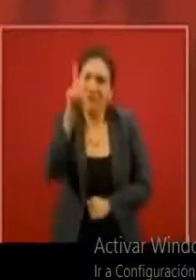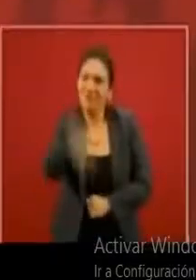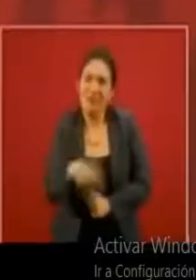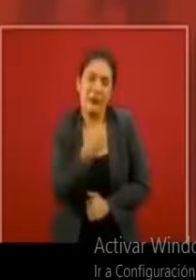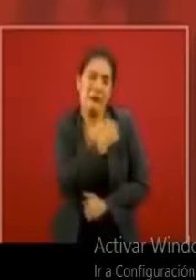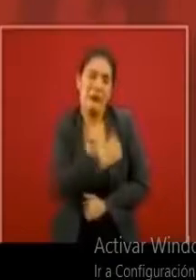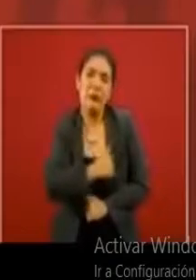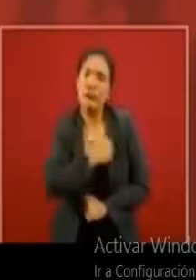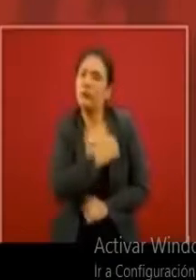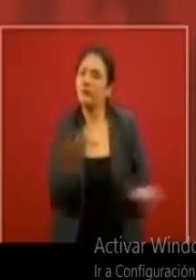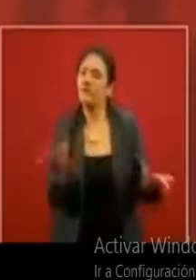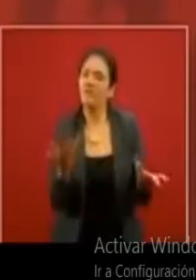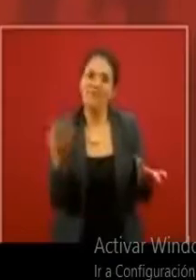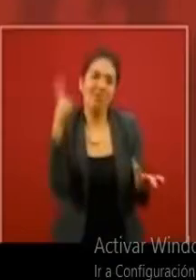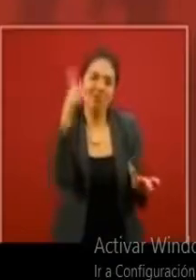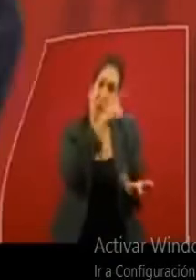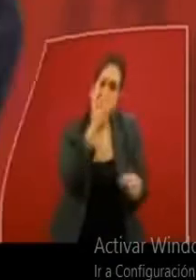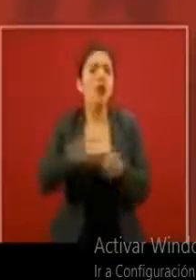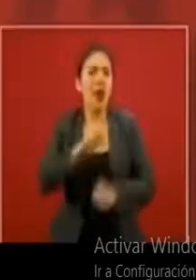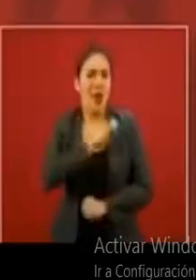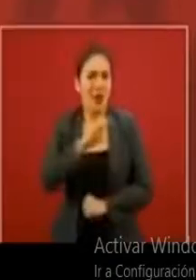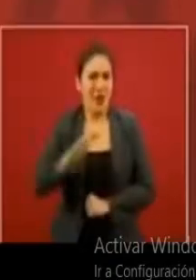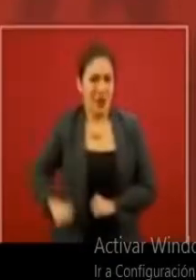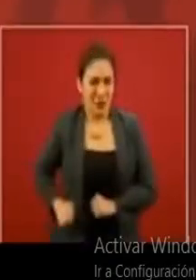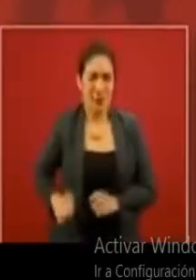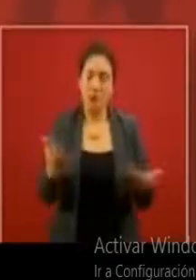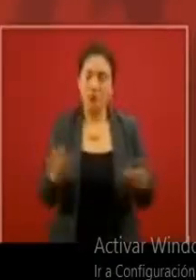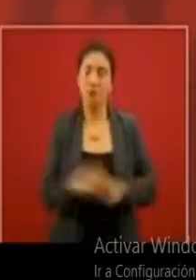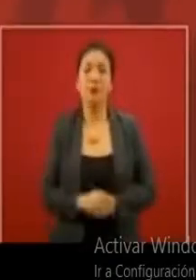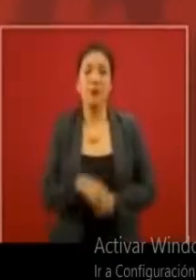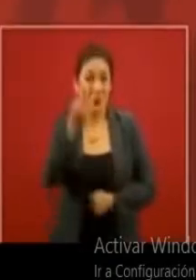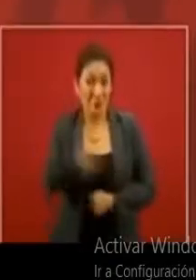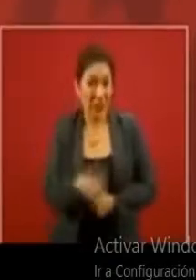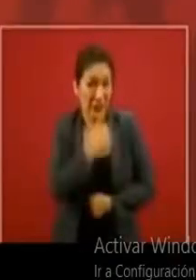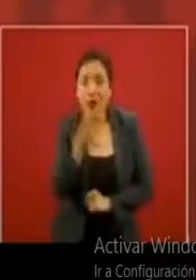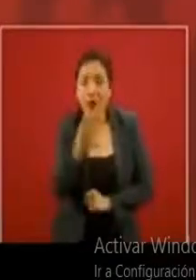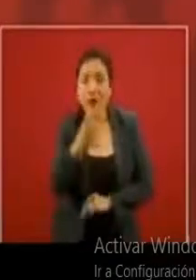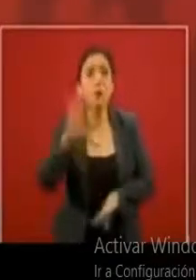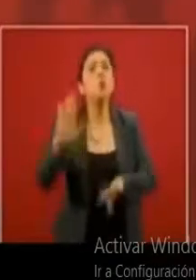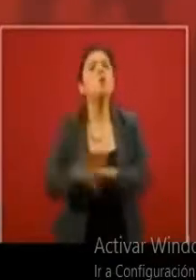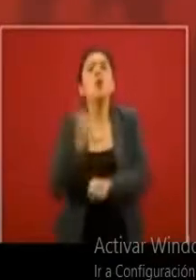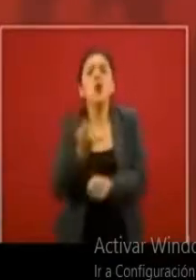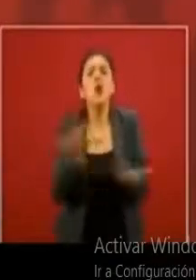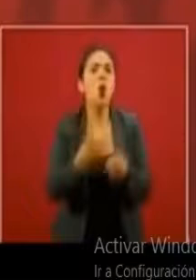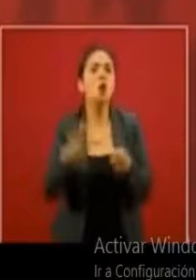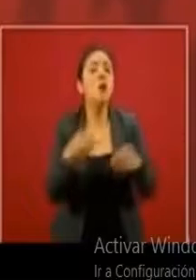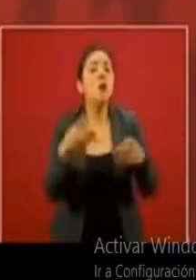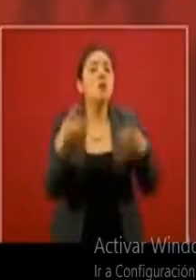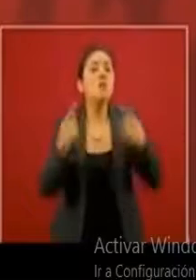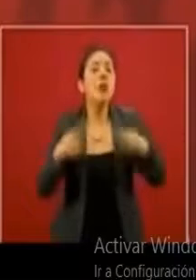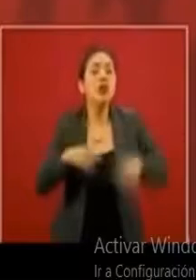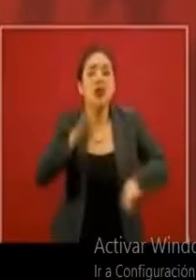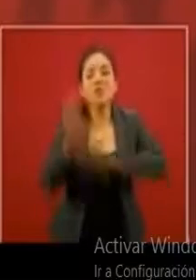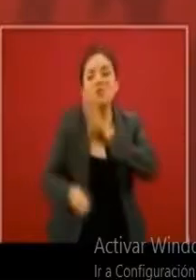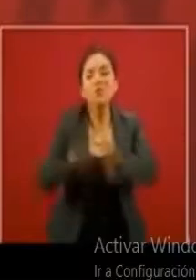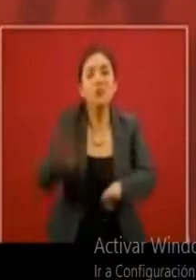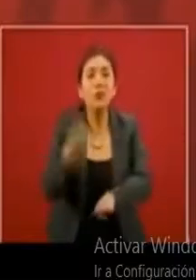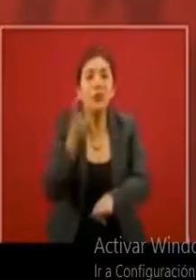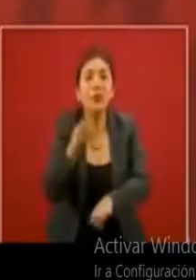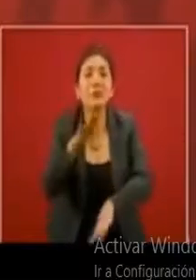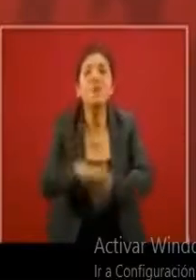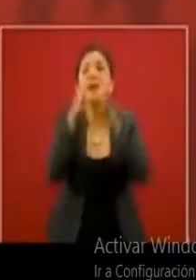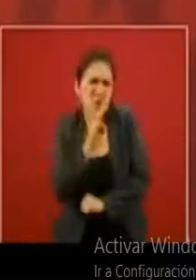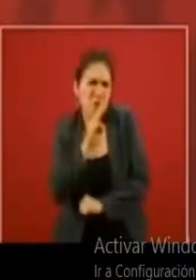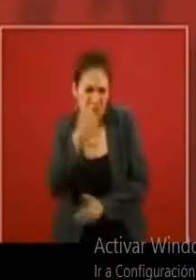dramático por muchísimas razones que ahora mismo quiero comentar. En primer lugar, es dramático por la pérdida de los links. Lo más importante.